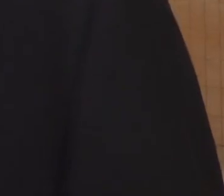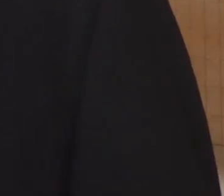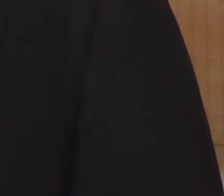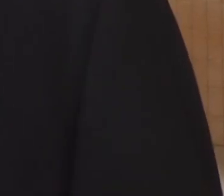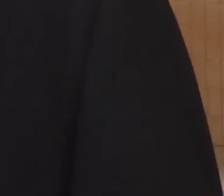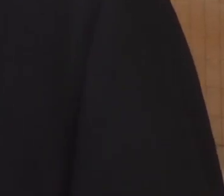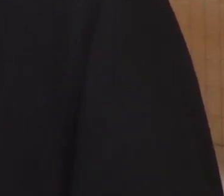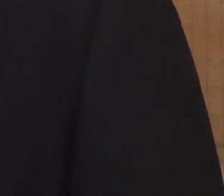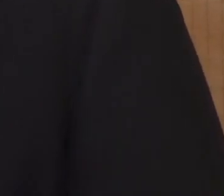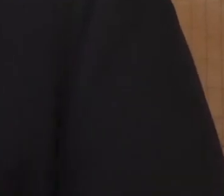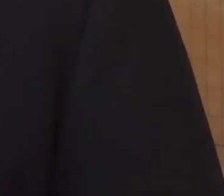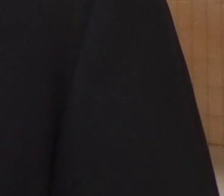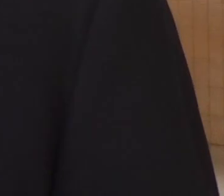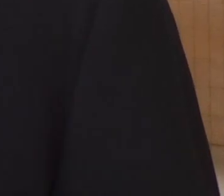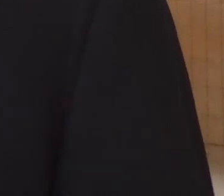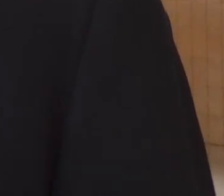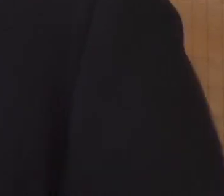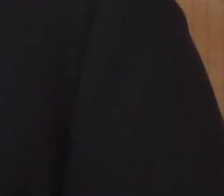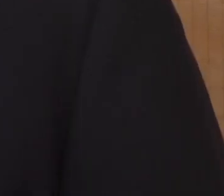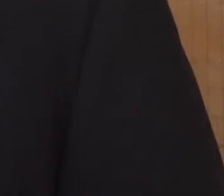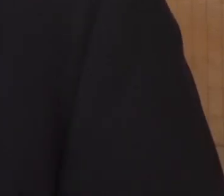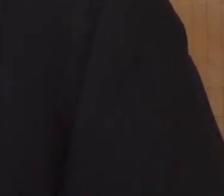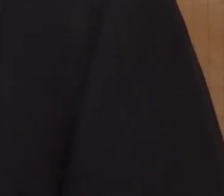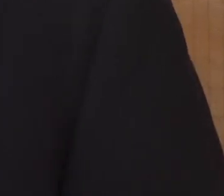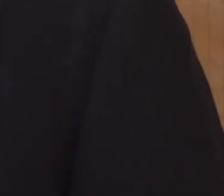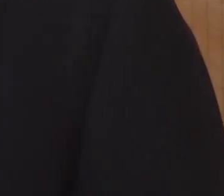ya consecutiv la provincia